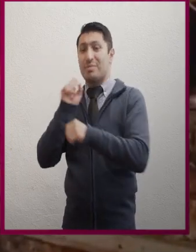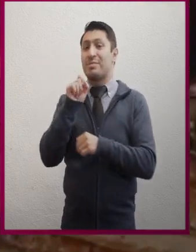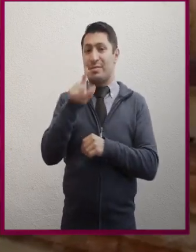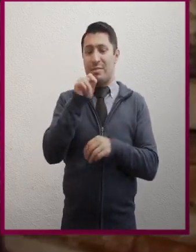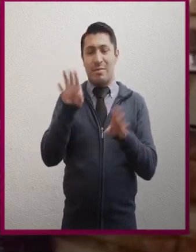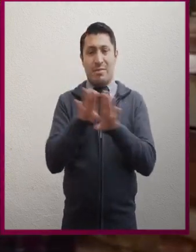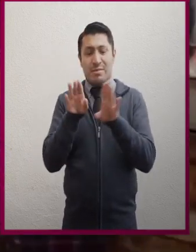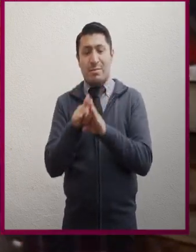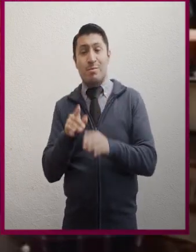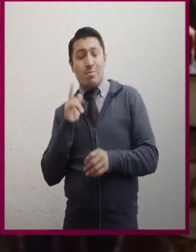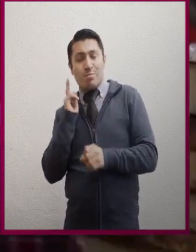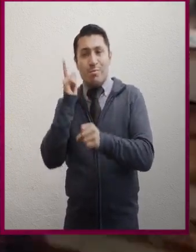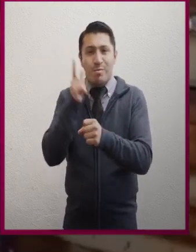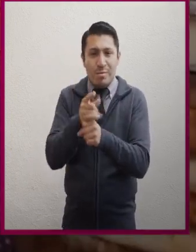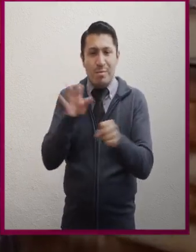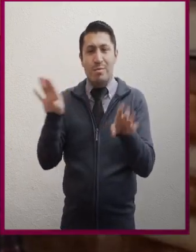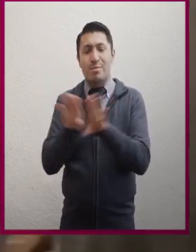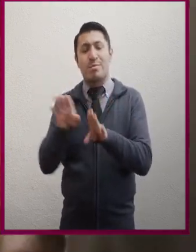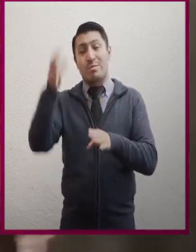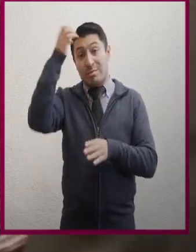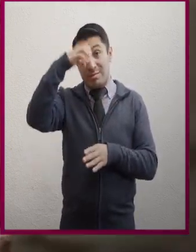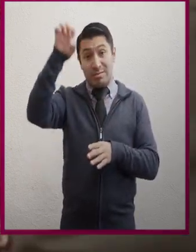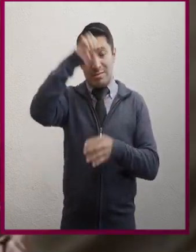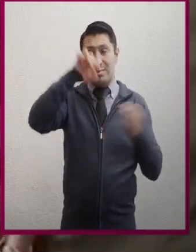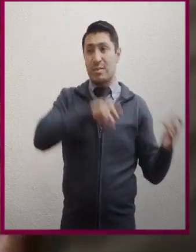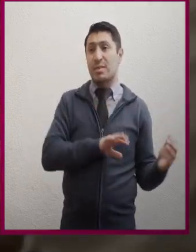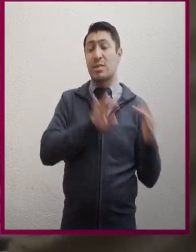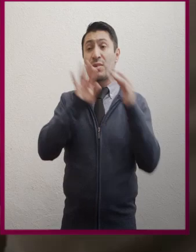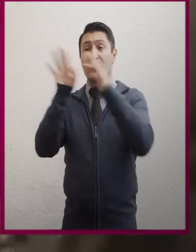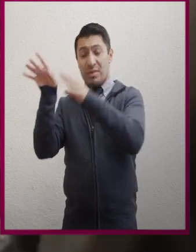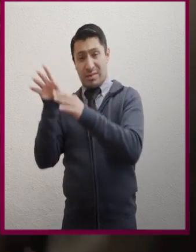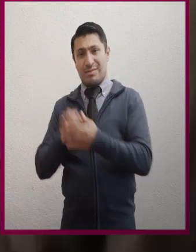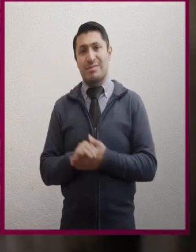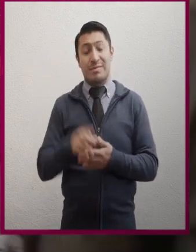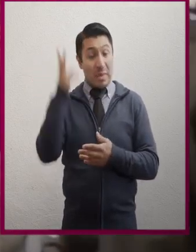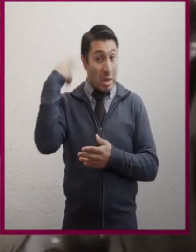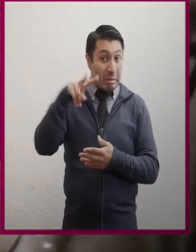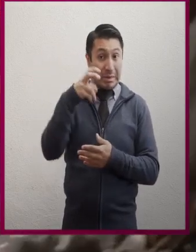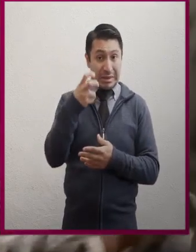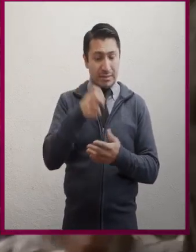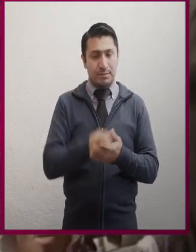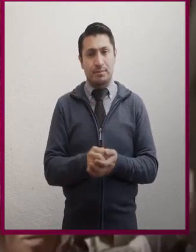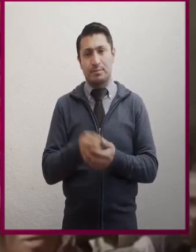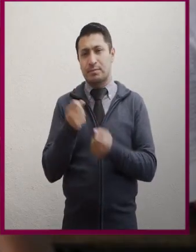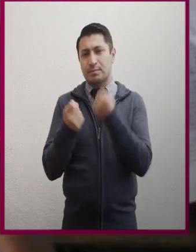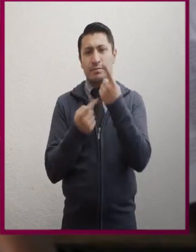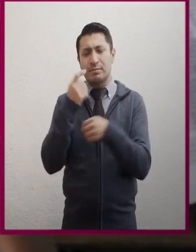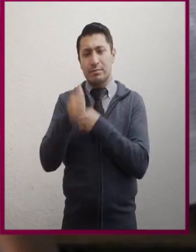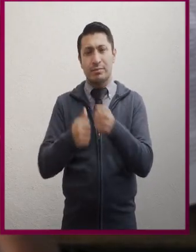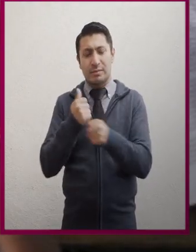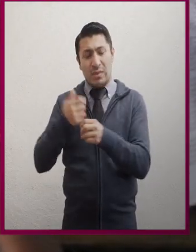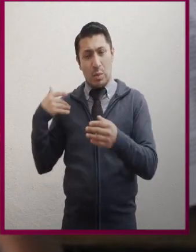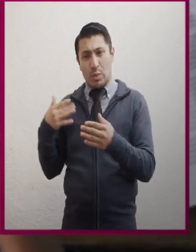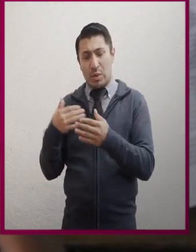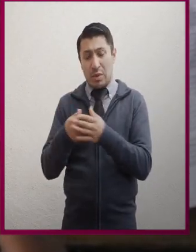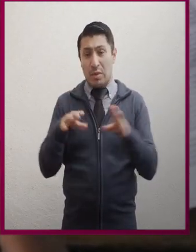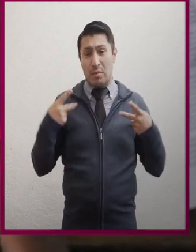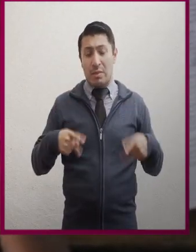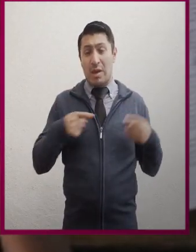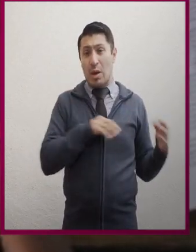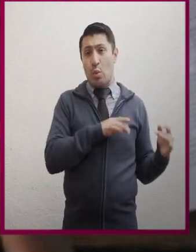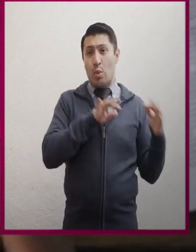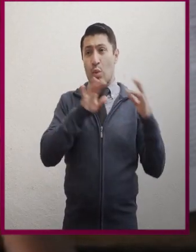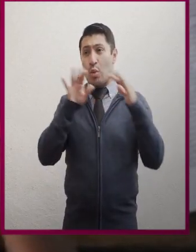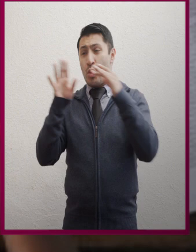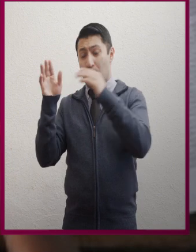y también permiten pronosticar cómo serán las experiencias de los migrantes al hacerlo. En las últimas décadas, la inmigración